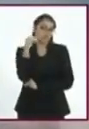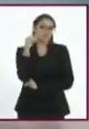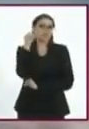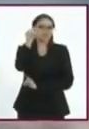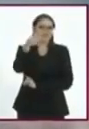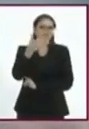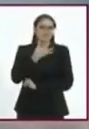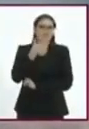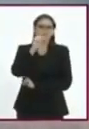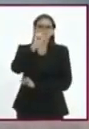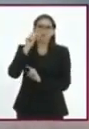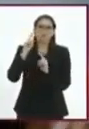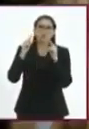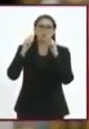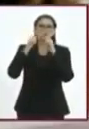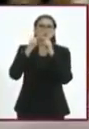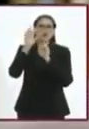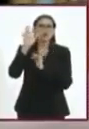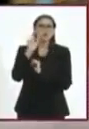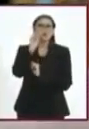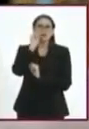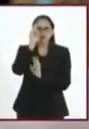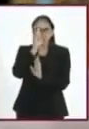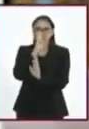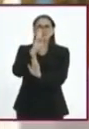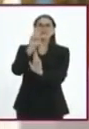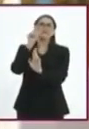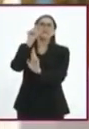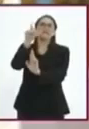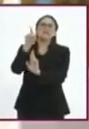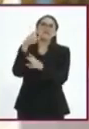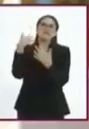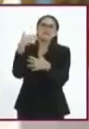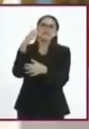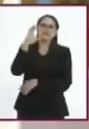un templo mexica dedicado a Centeotl,